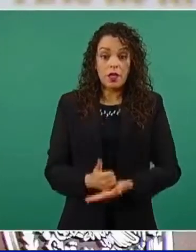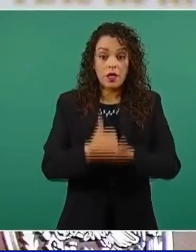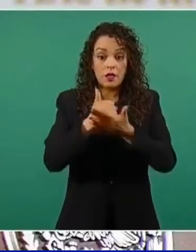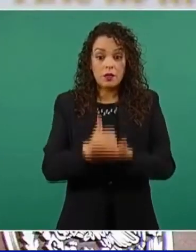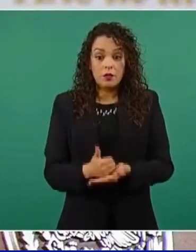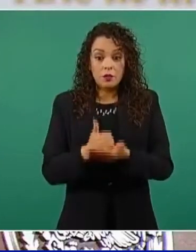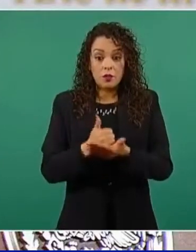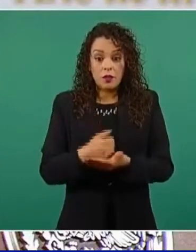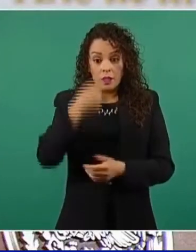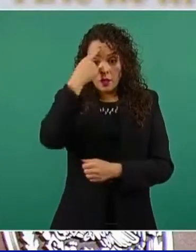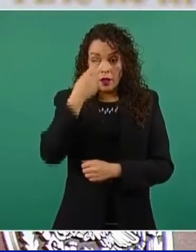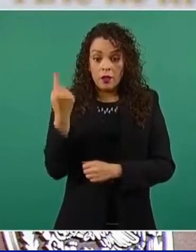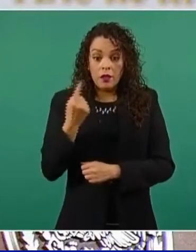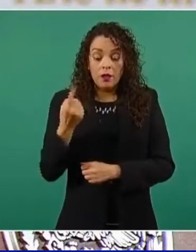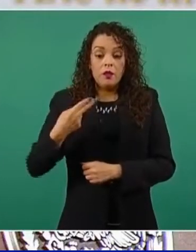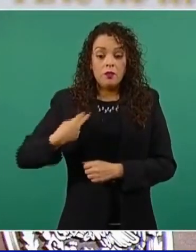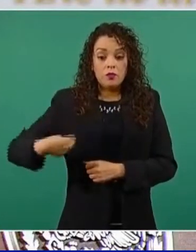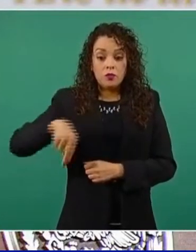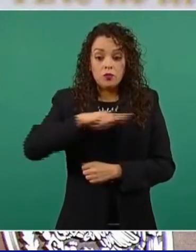tengamos